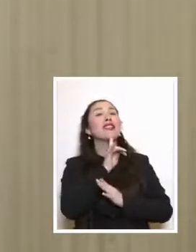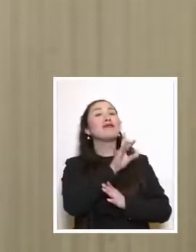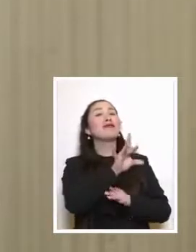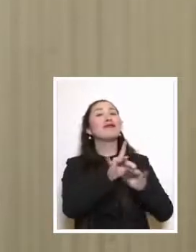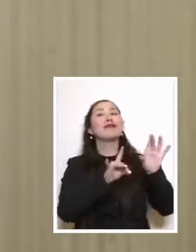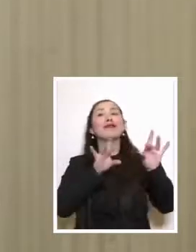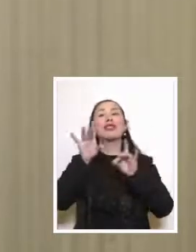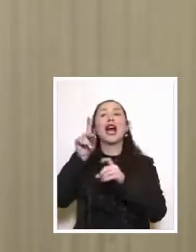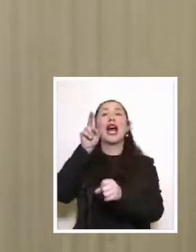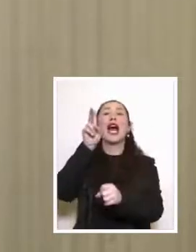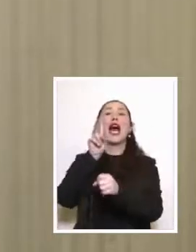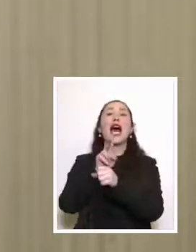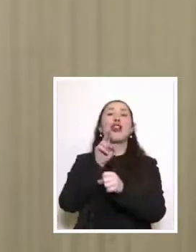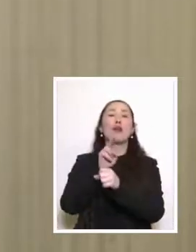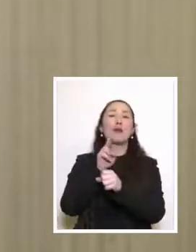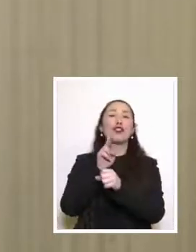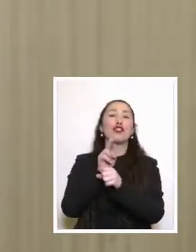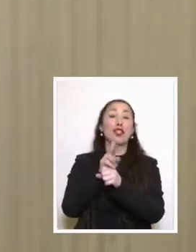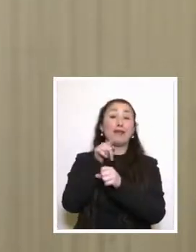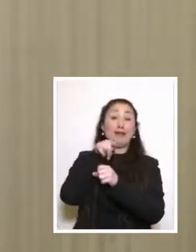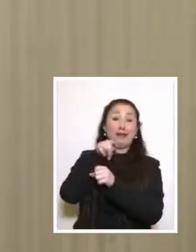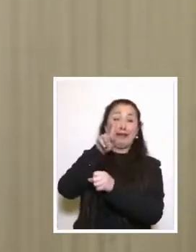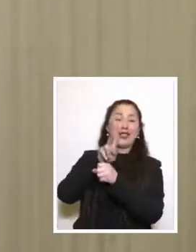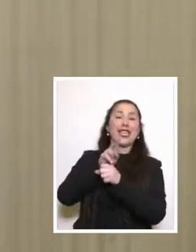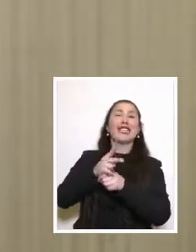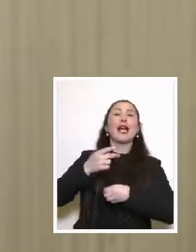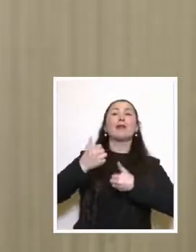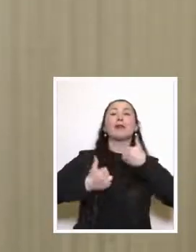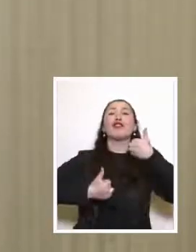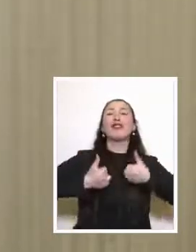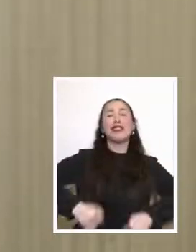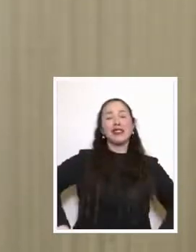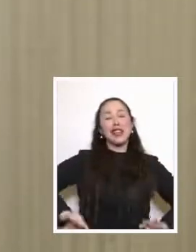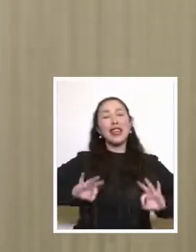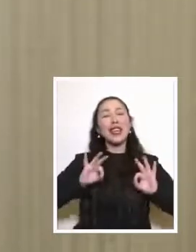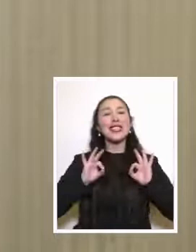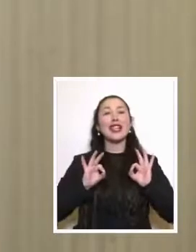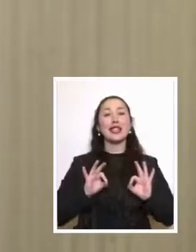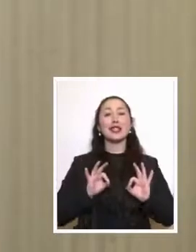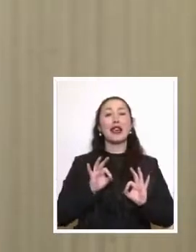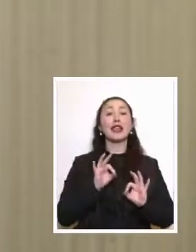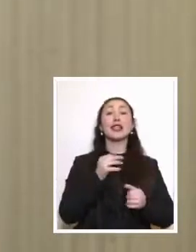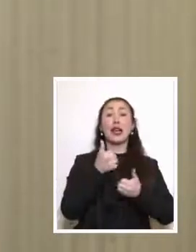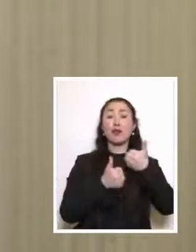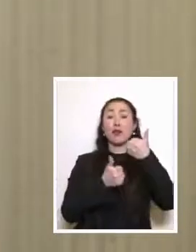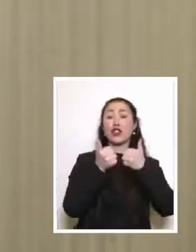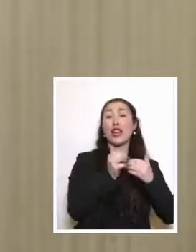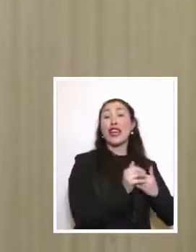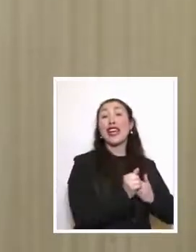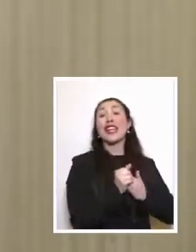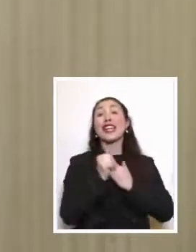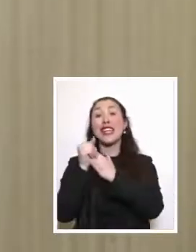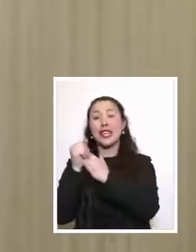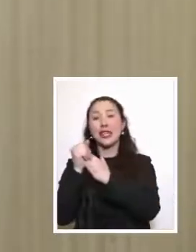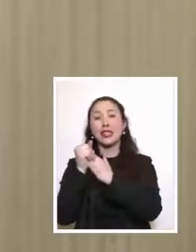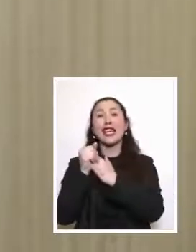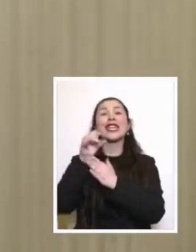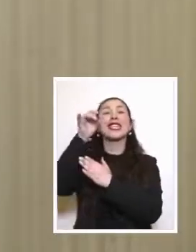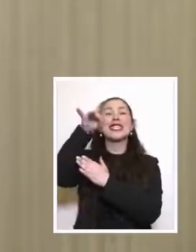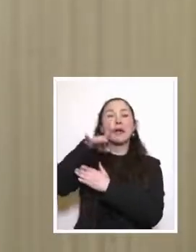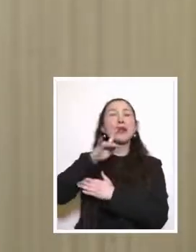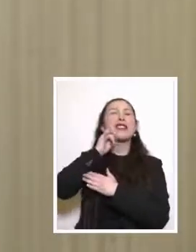docentes, no las docentes, que sean profesionales de excelencia, ¿no?, que sean líderes, que hayan trabajado ese lideraje, ¿no?,